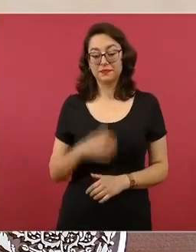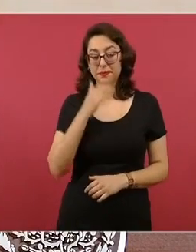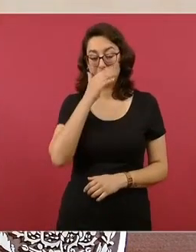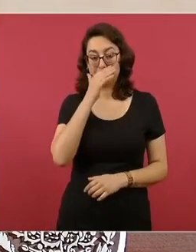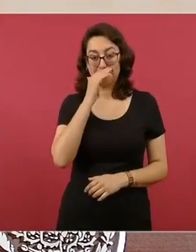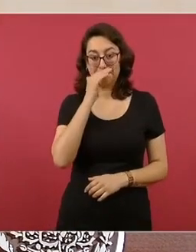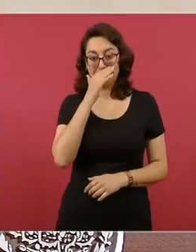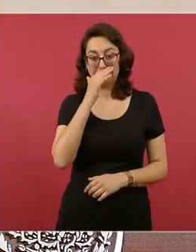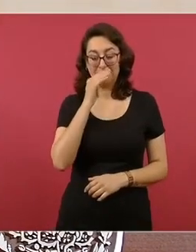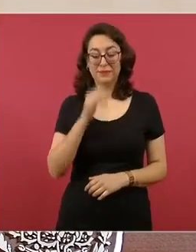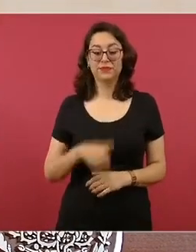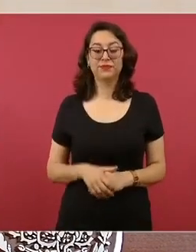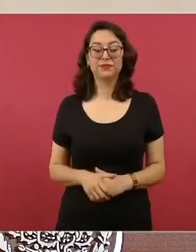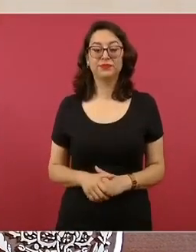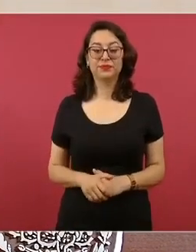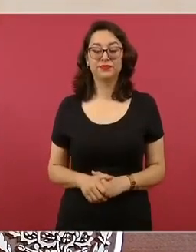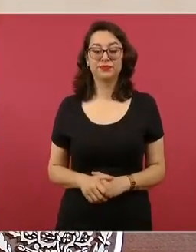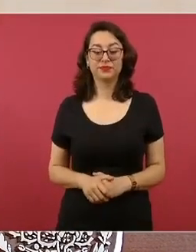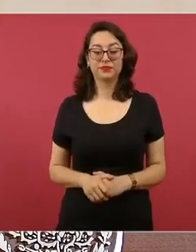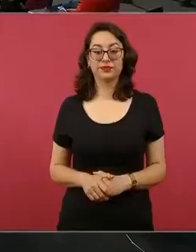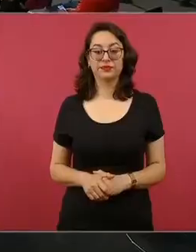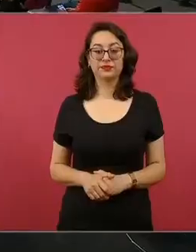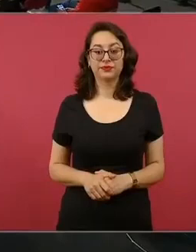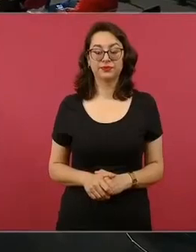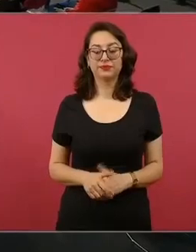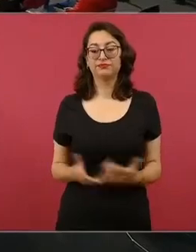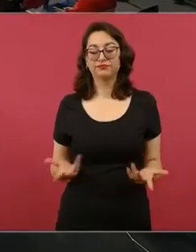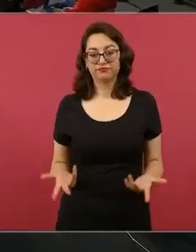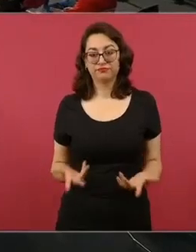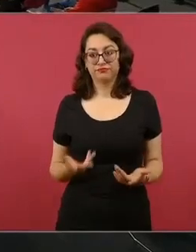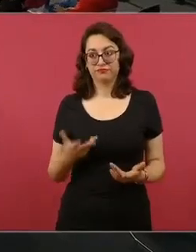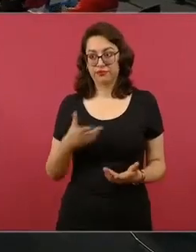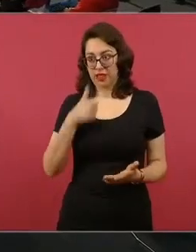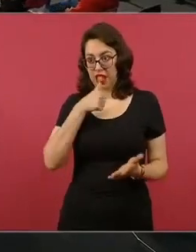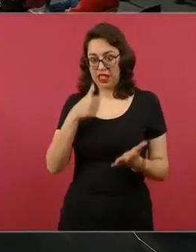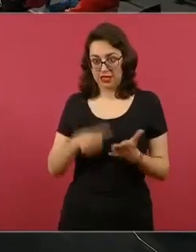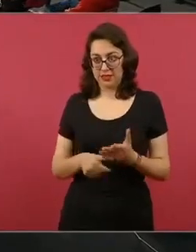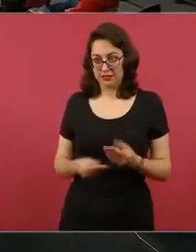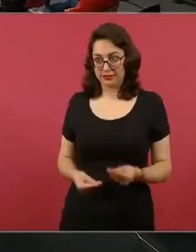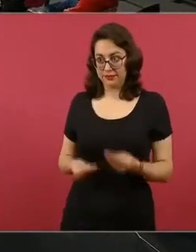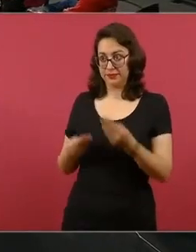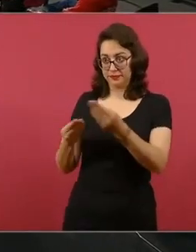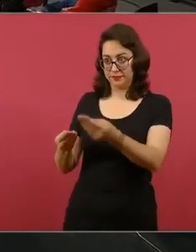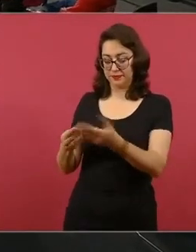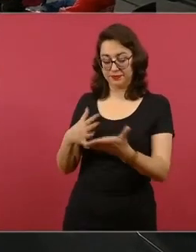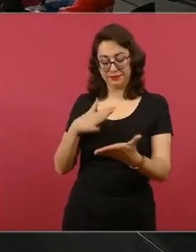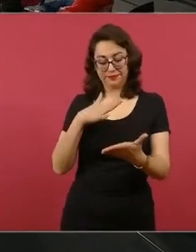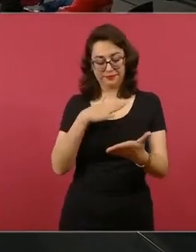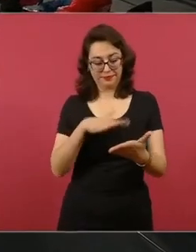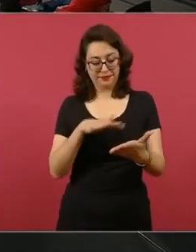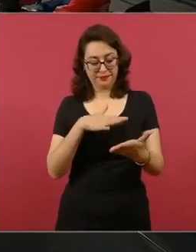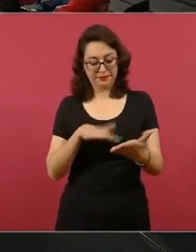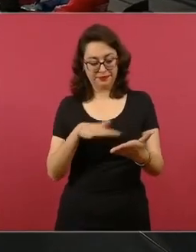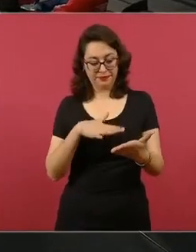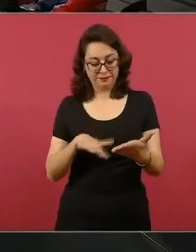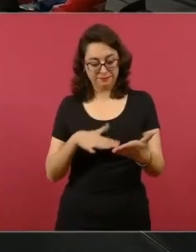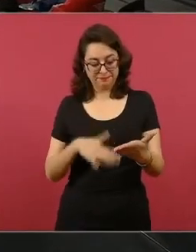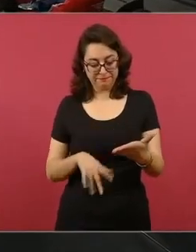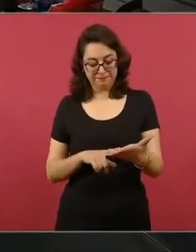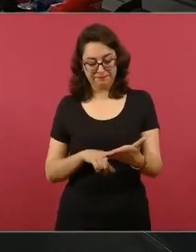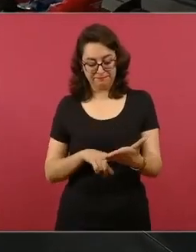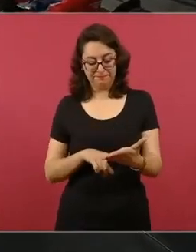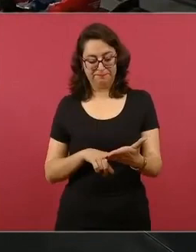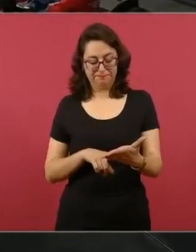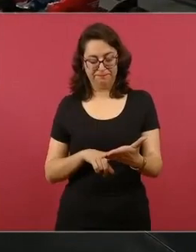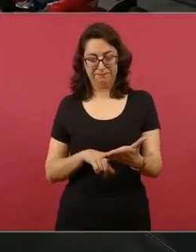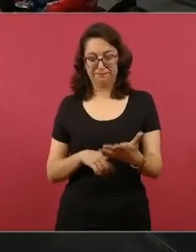y que el señor leyó la carta y luego Beatriz les puso